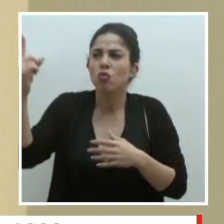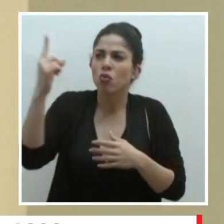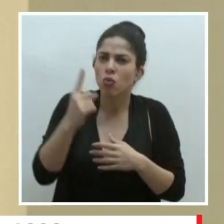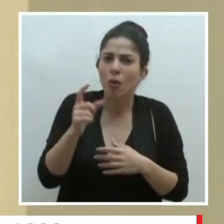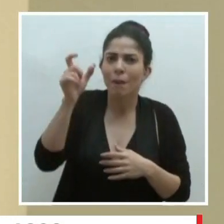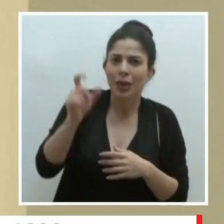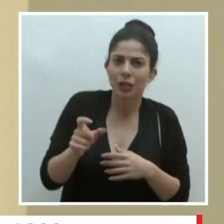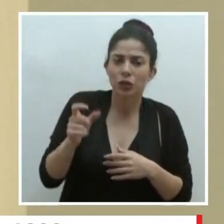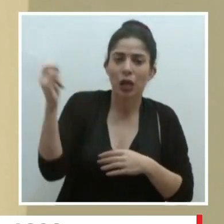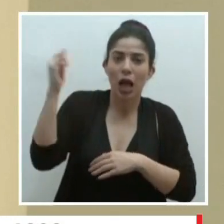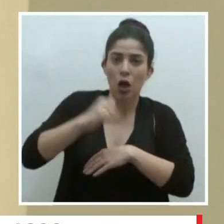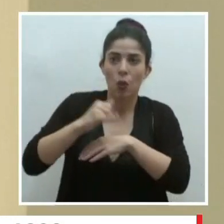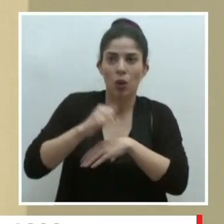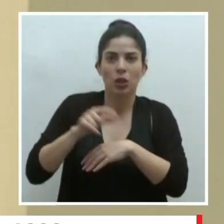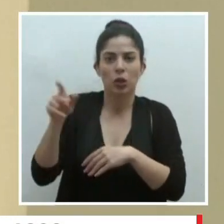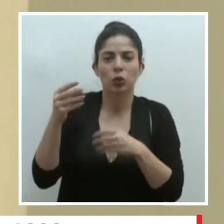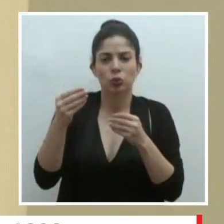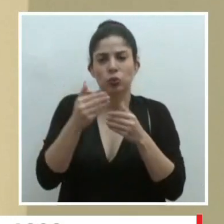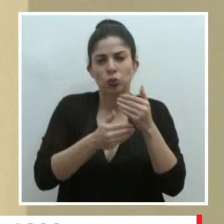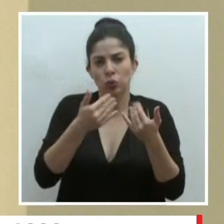persona por los aeropuertos.